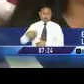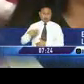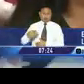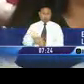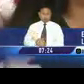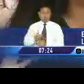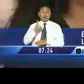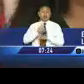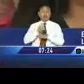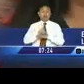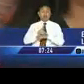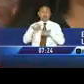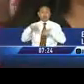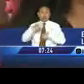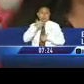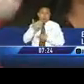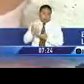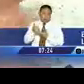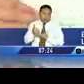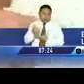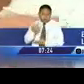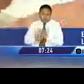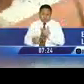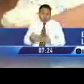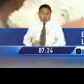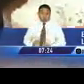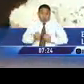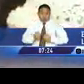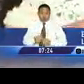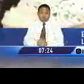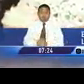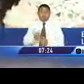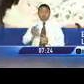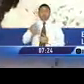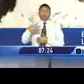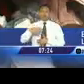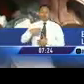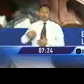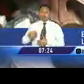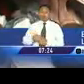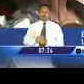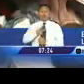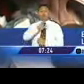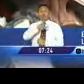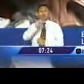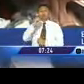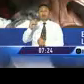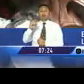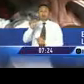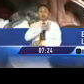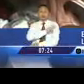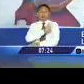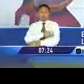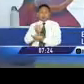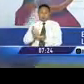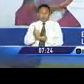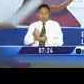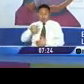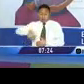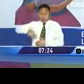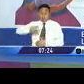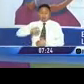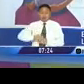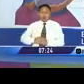del experto, es la mejor manera de alimentar a sus bebés, pues la leche materna cuenta con más de 300 nutrientes que los menores necesitan para